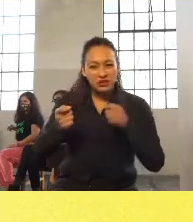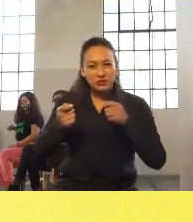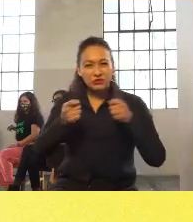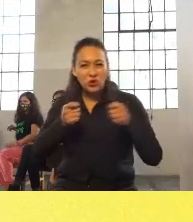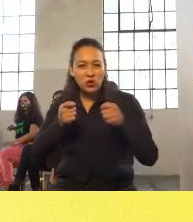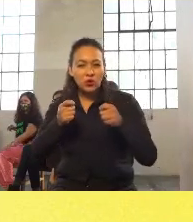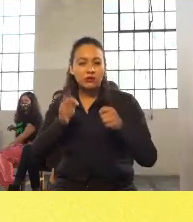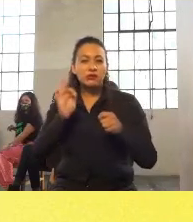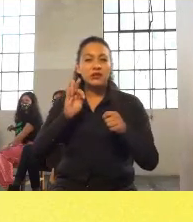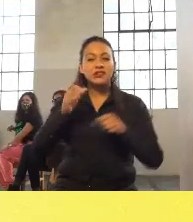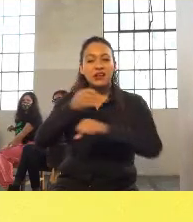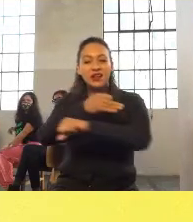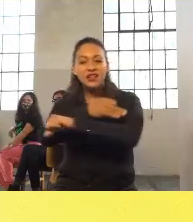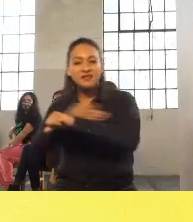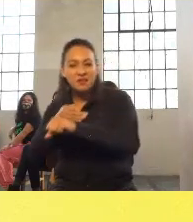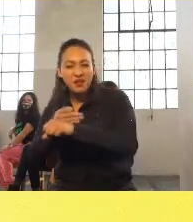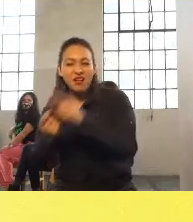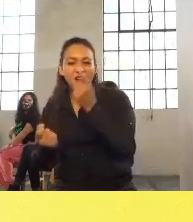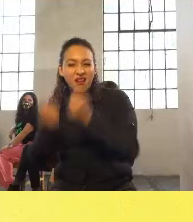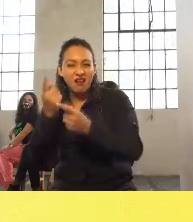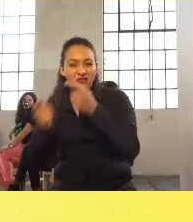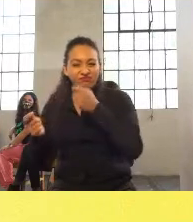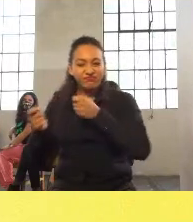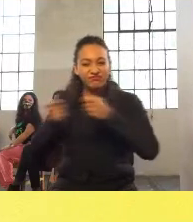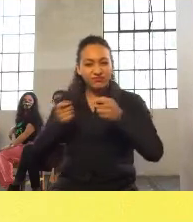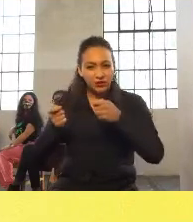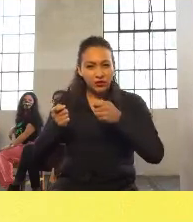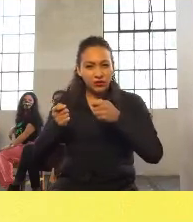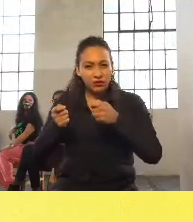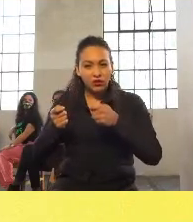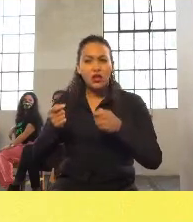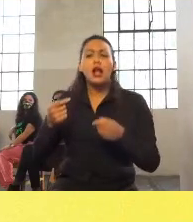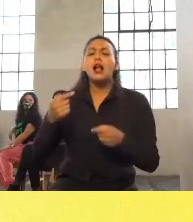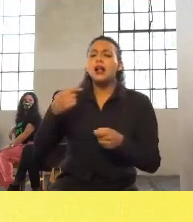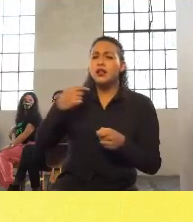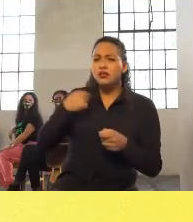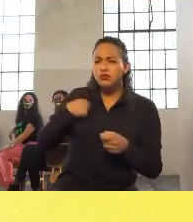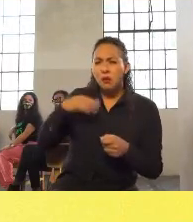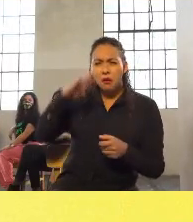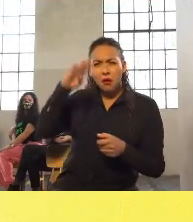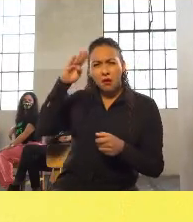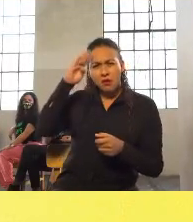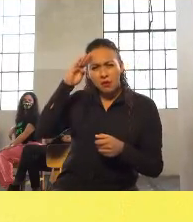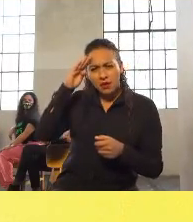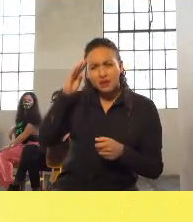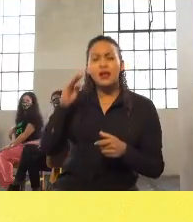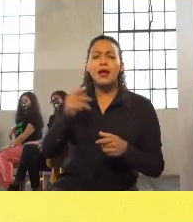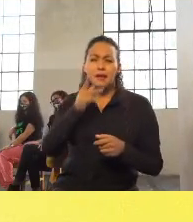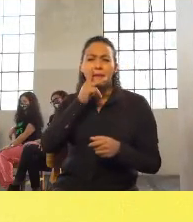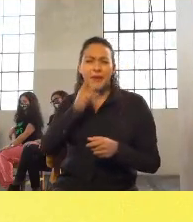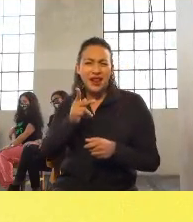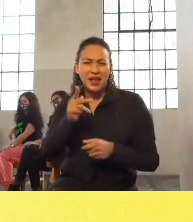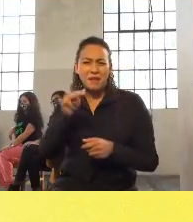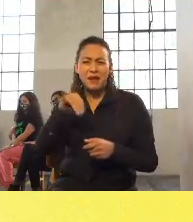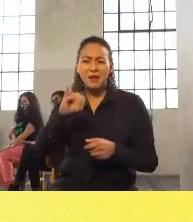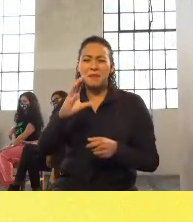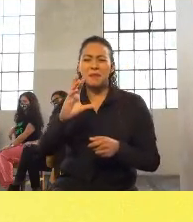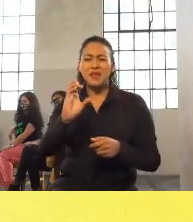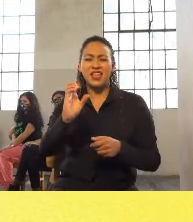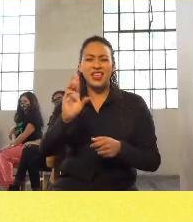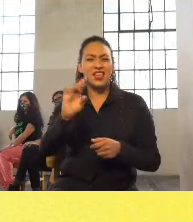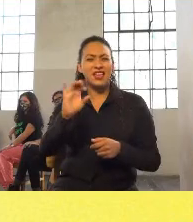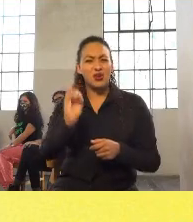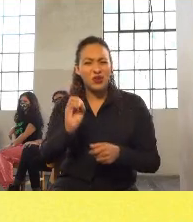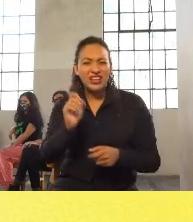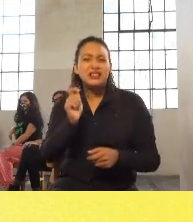Pero yo creo que si hay un parangón o un paralelismo, hablaría yo de los microfeminismos, ¿no? O si fuese el caso,